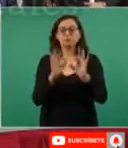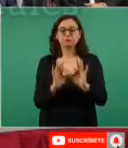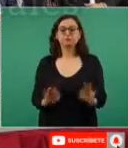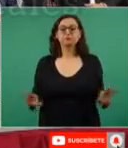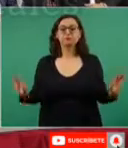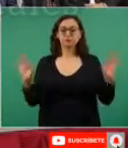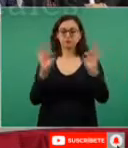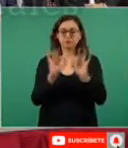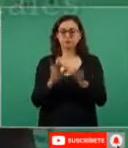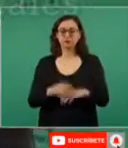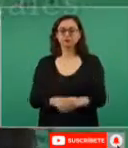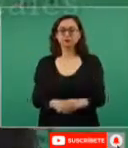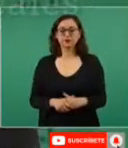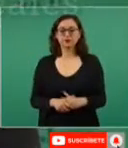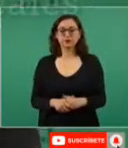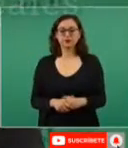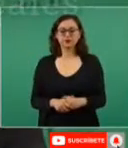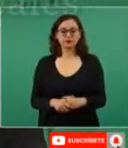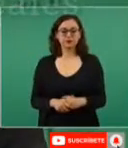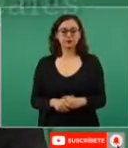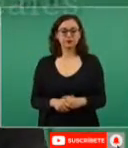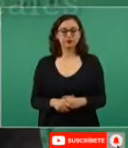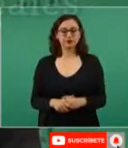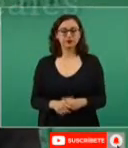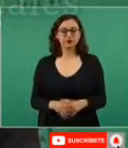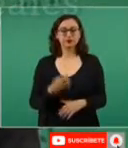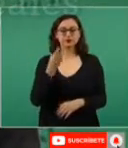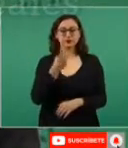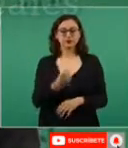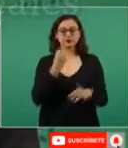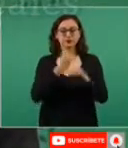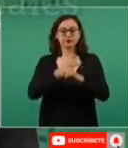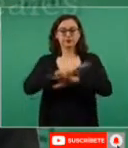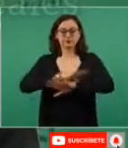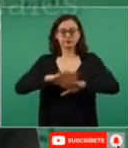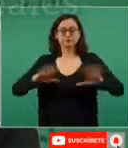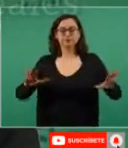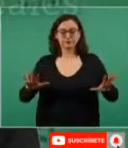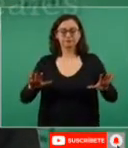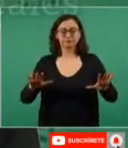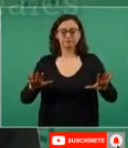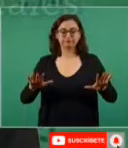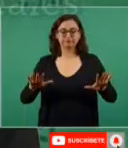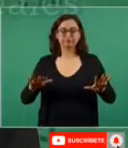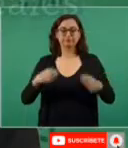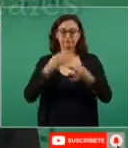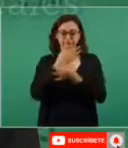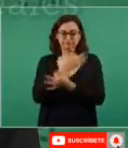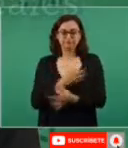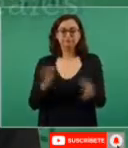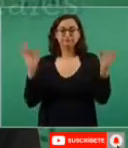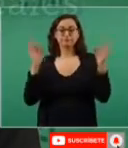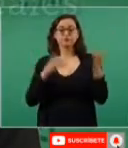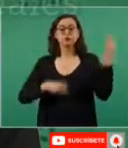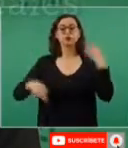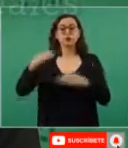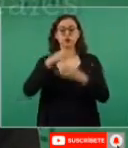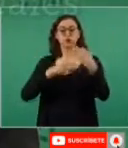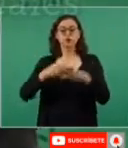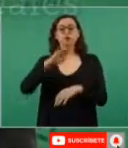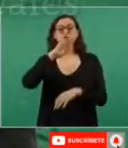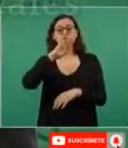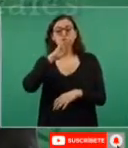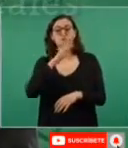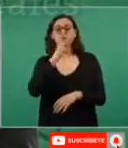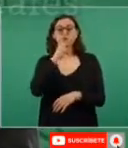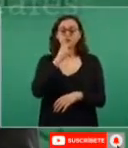Entonces, quería informar esto a todas las madres, padres de familia,